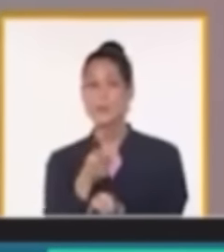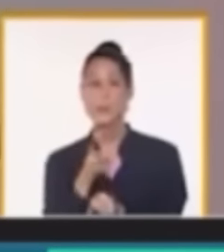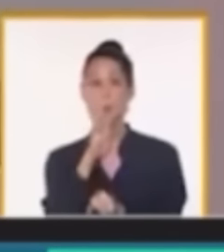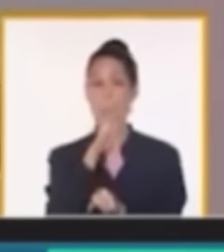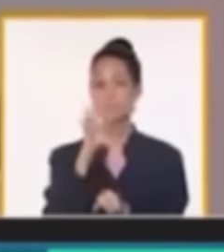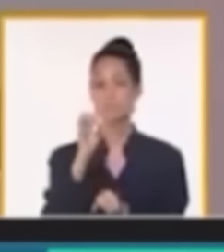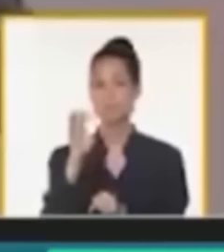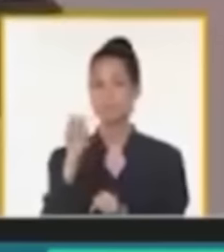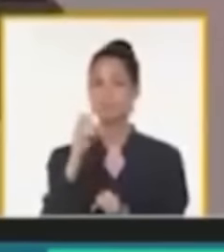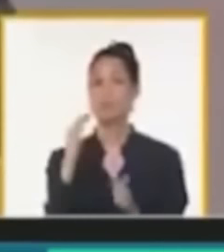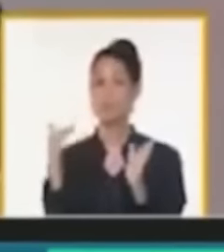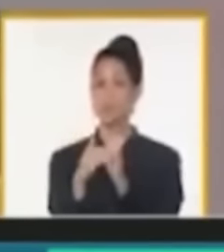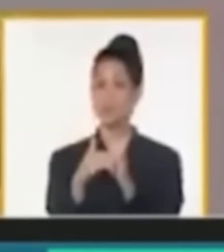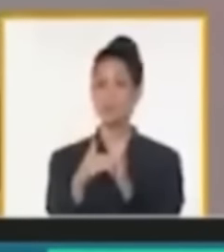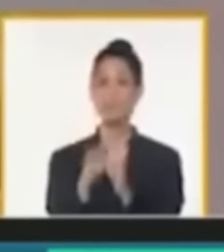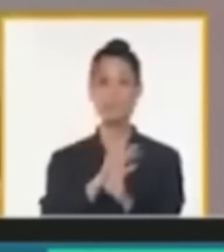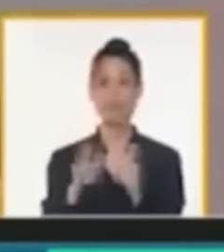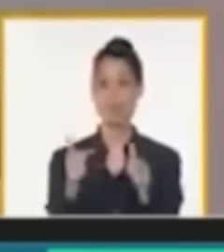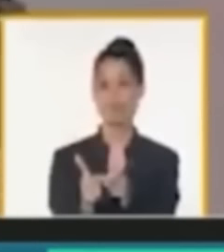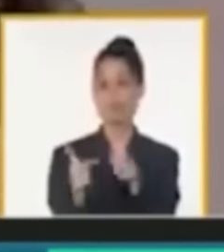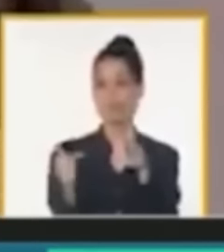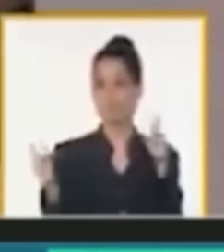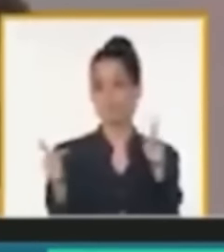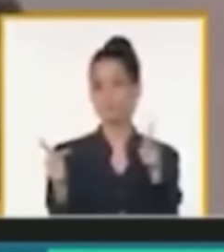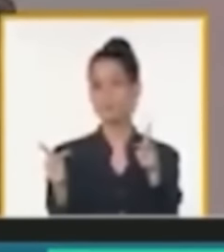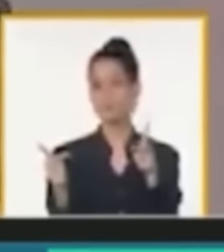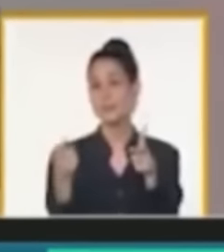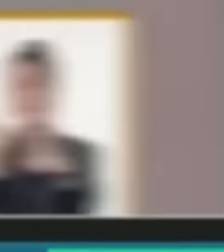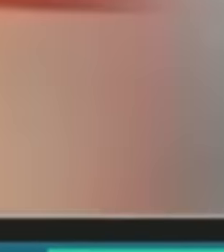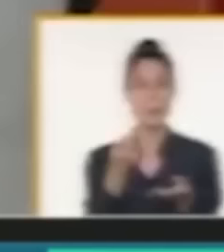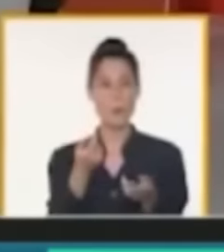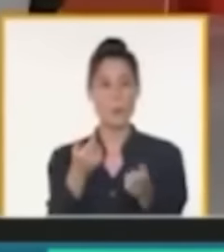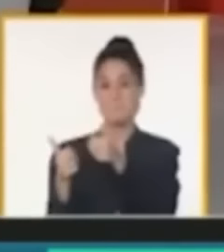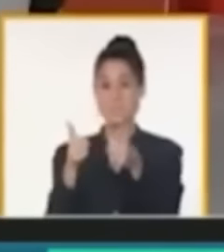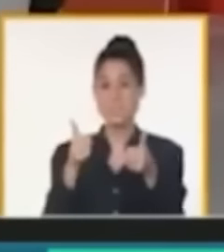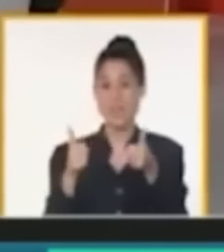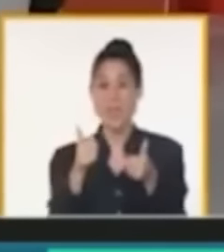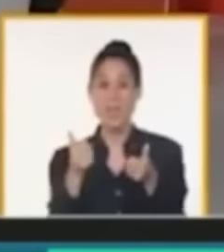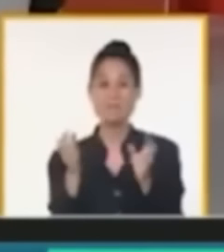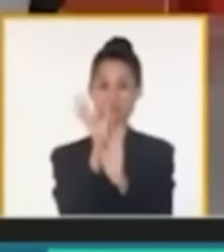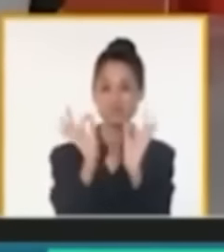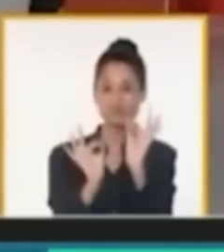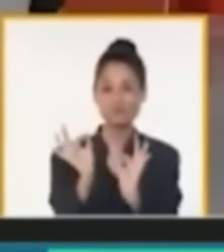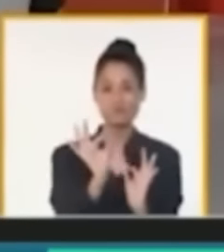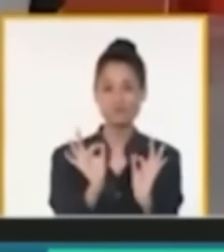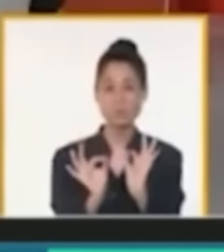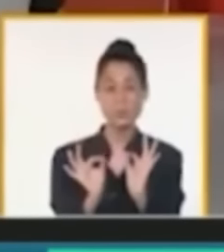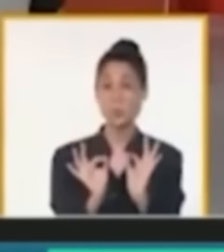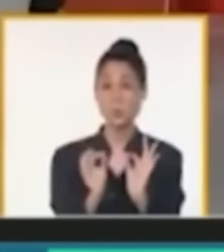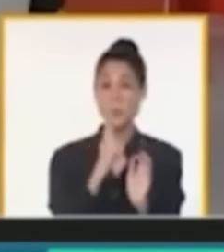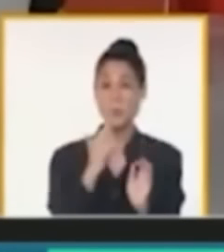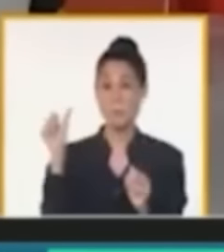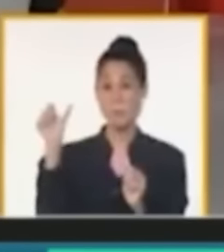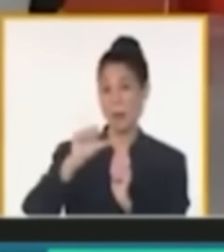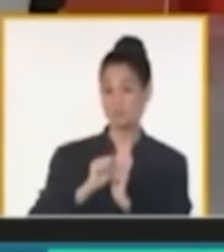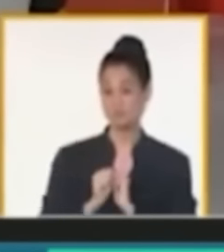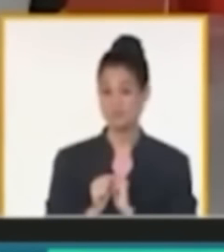pero eso ya hemos depurado Quiénes son menos de una hecta Quiénes son copropietarios Cómo si tenemos una tierra que